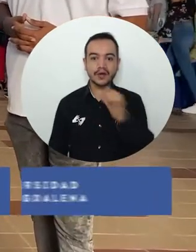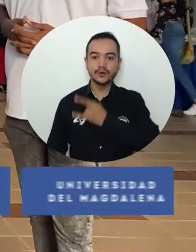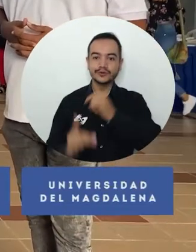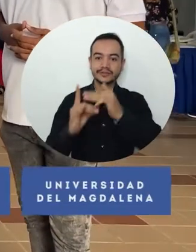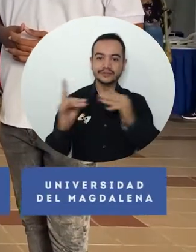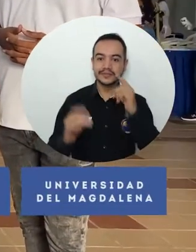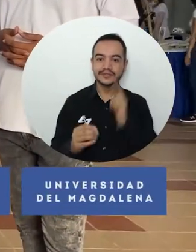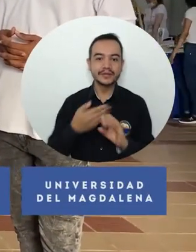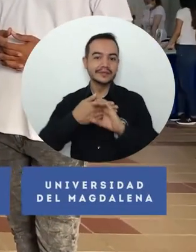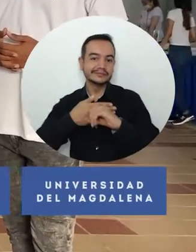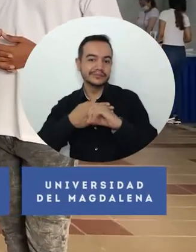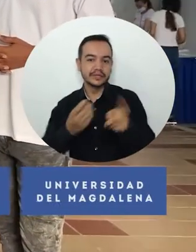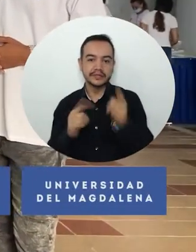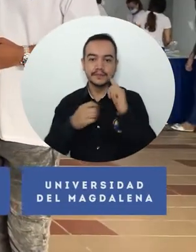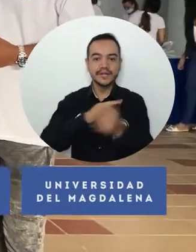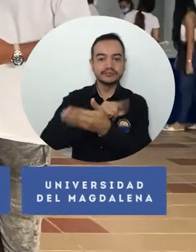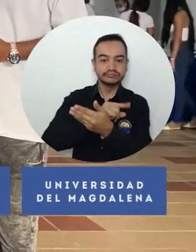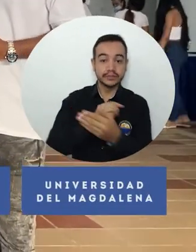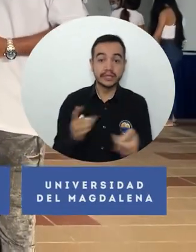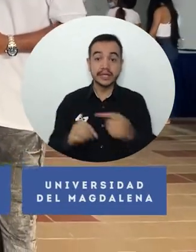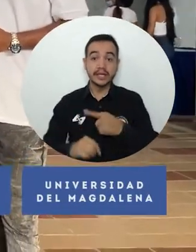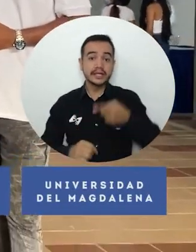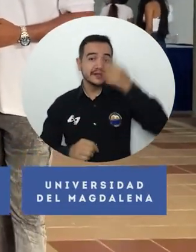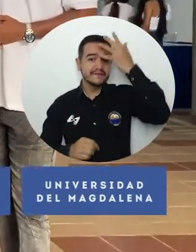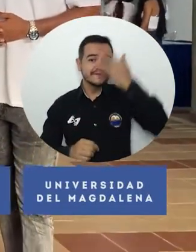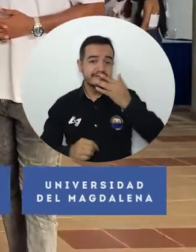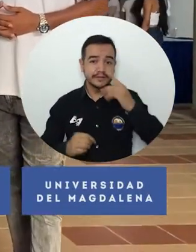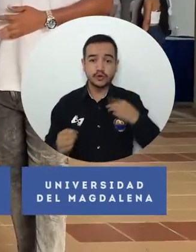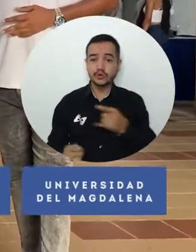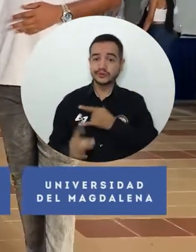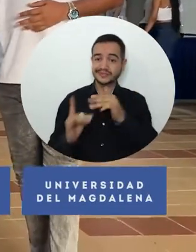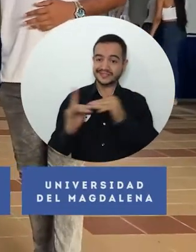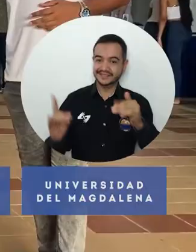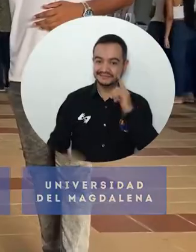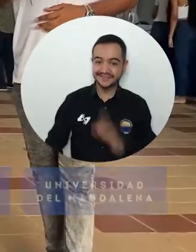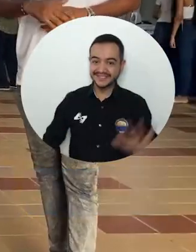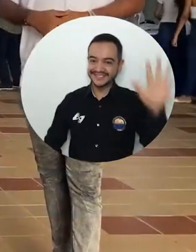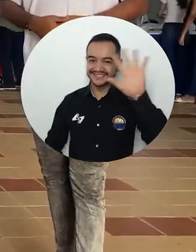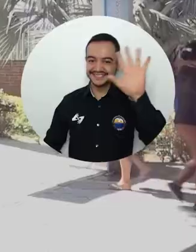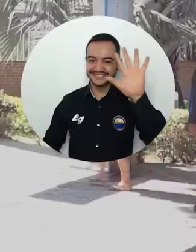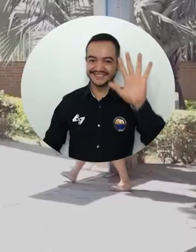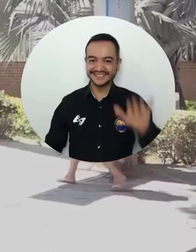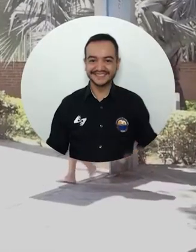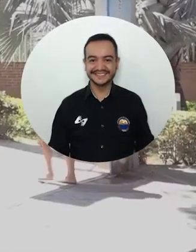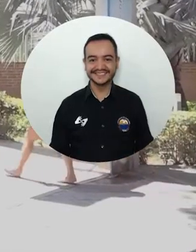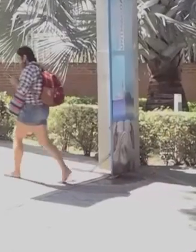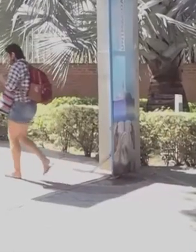@UniMagdalena para Instagram y Twitter y Universidad del Magdalena en Facebook. Hasta pronto.